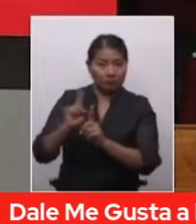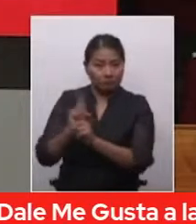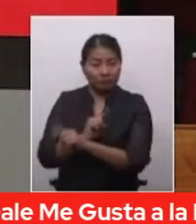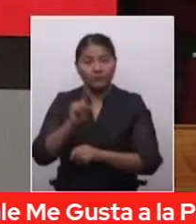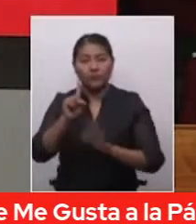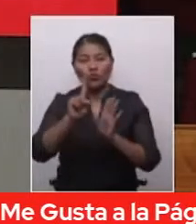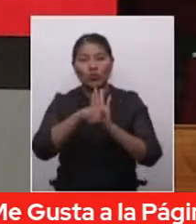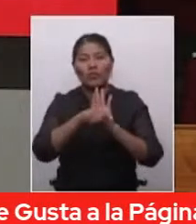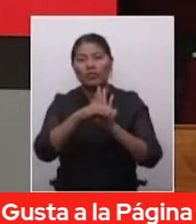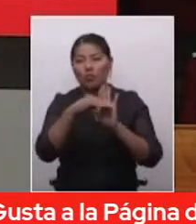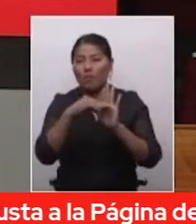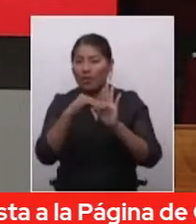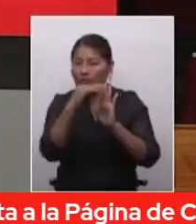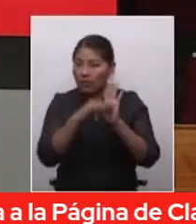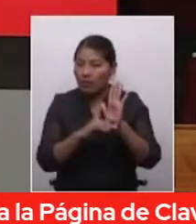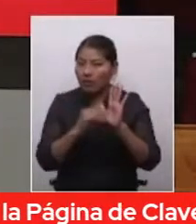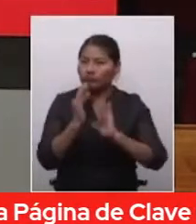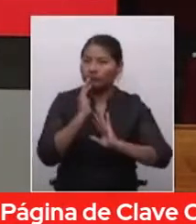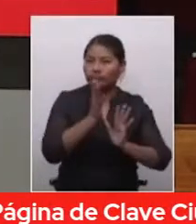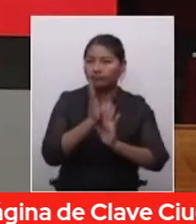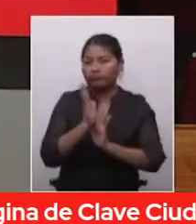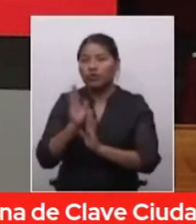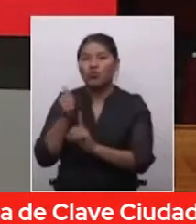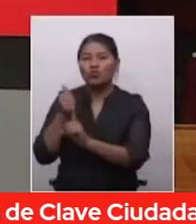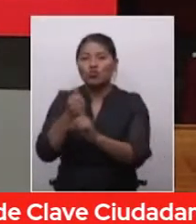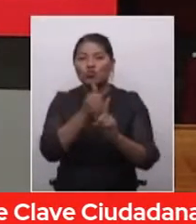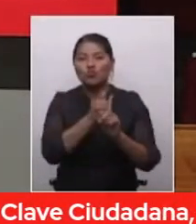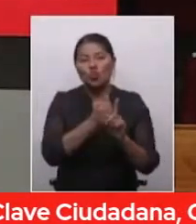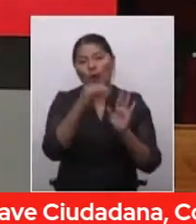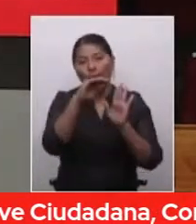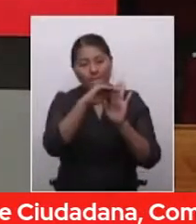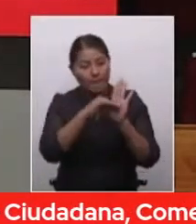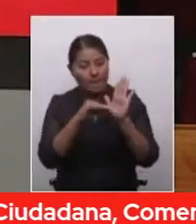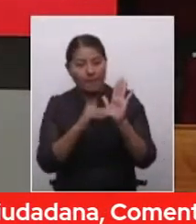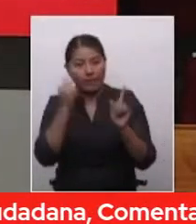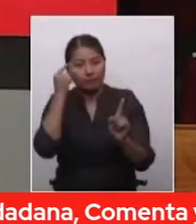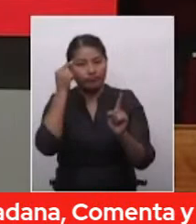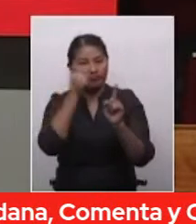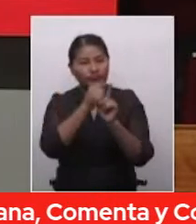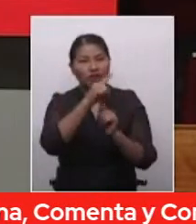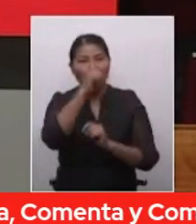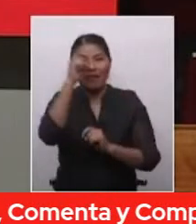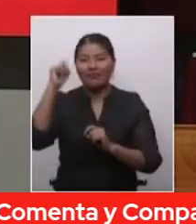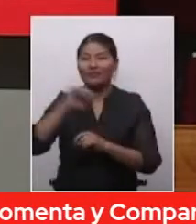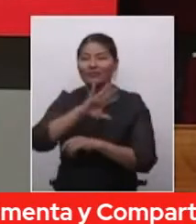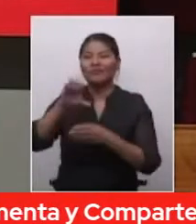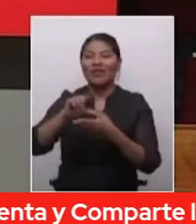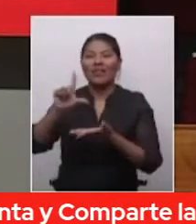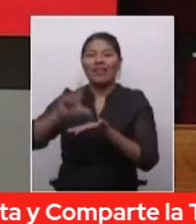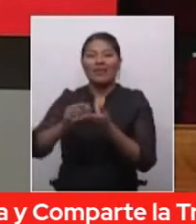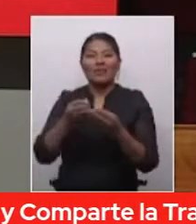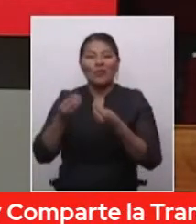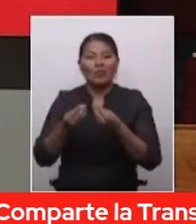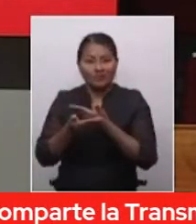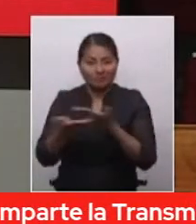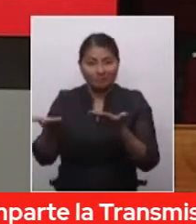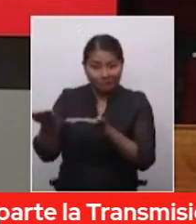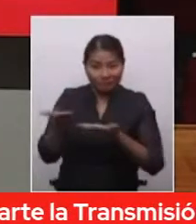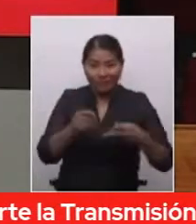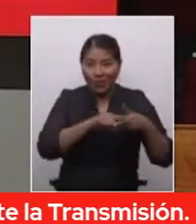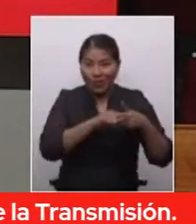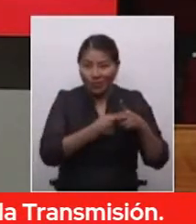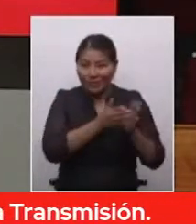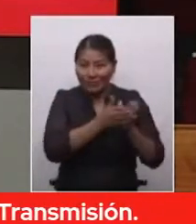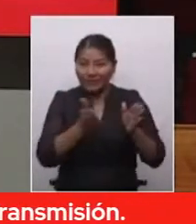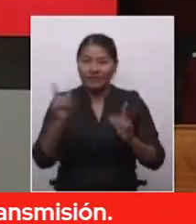minuto y medio para darnos una visión global de lo que sueñan para Lima, Josefina. Así es, comenzamos. Es